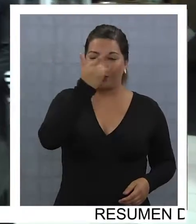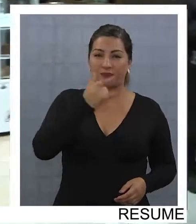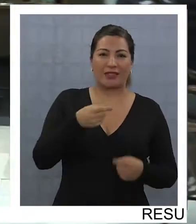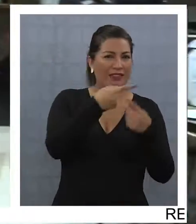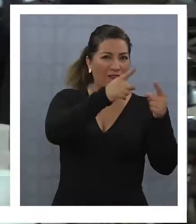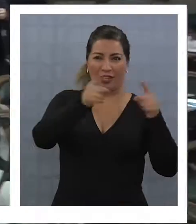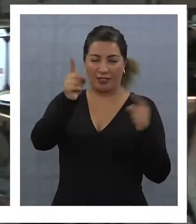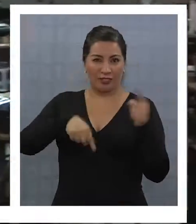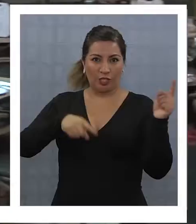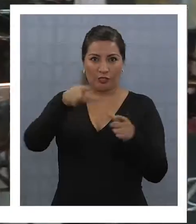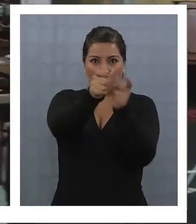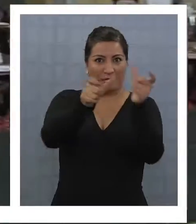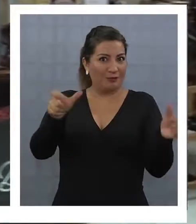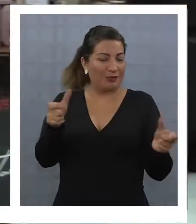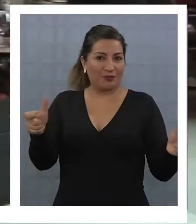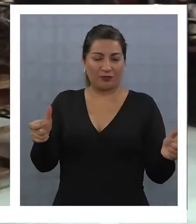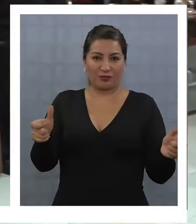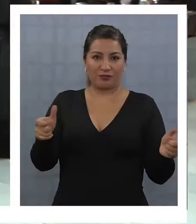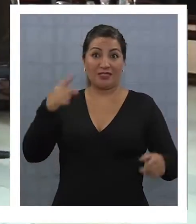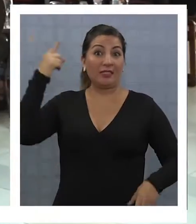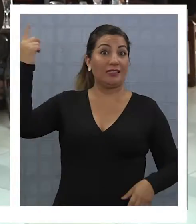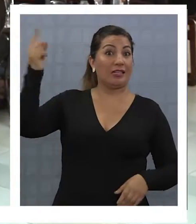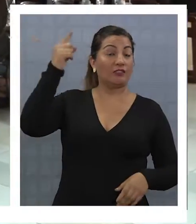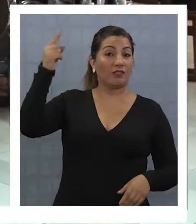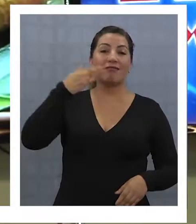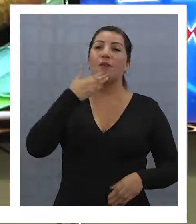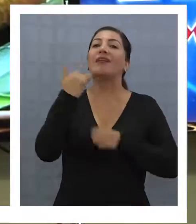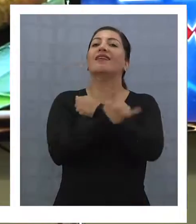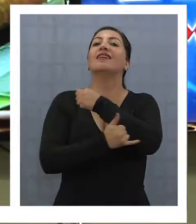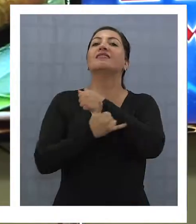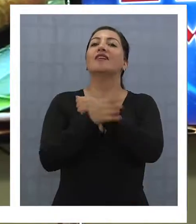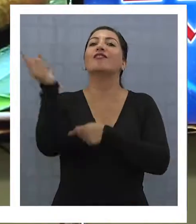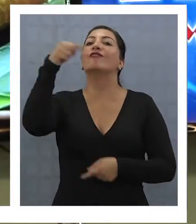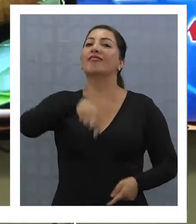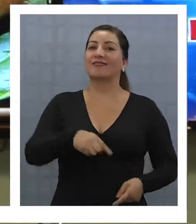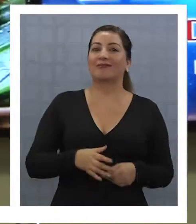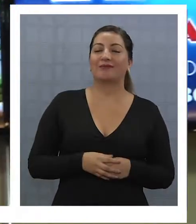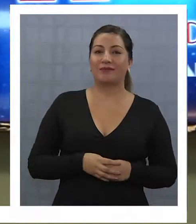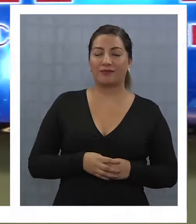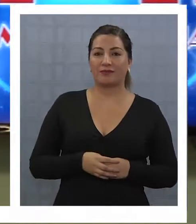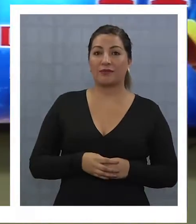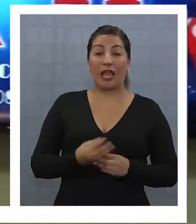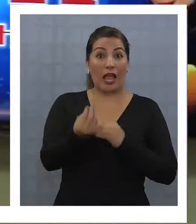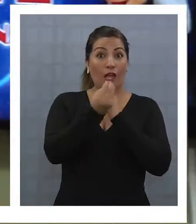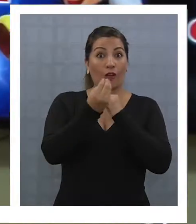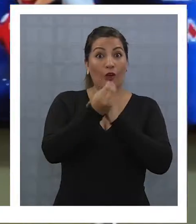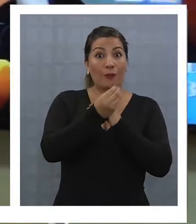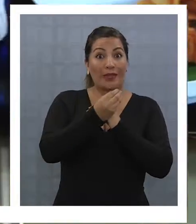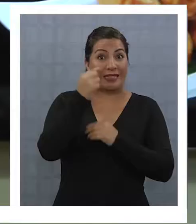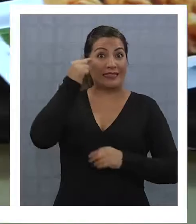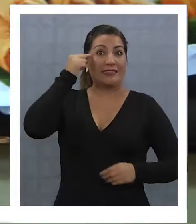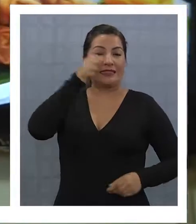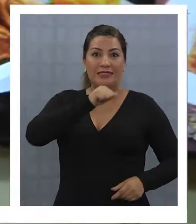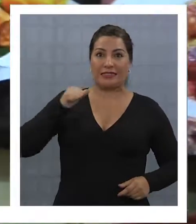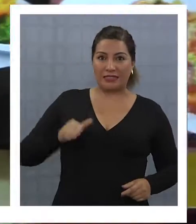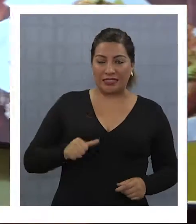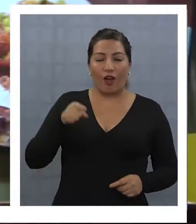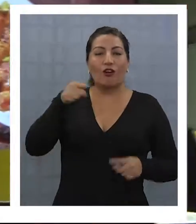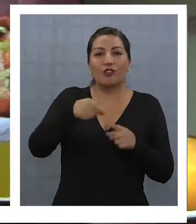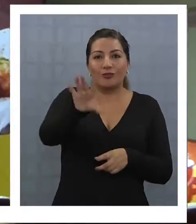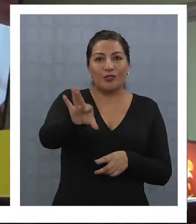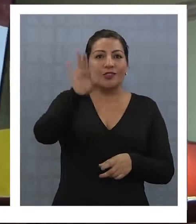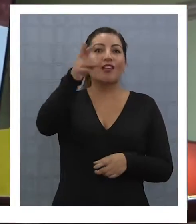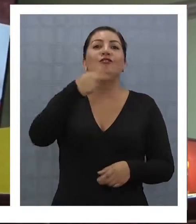el cliente nacional y extranjero también que viene a buscar. La comida china es otra de las alternativas que aquí se